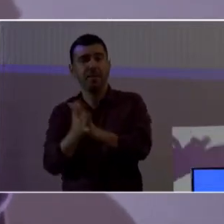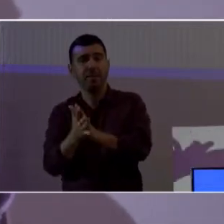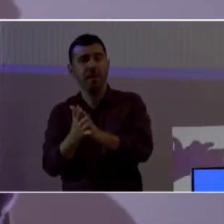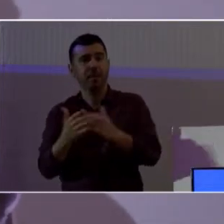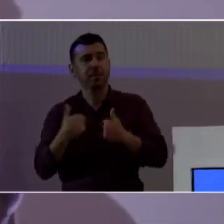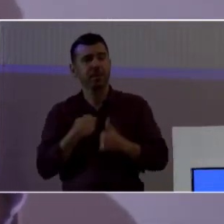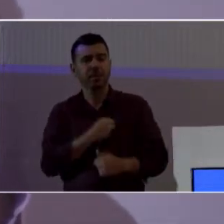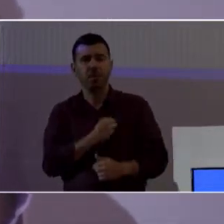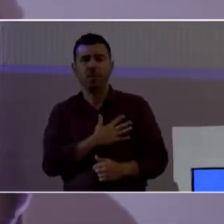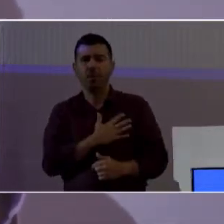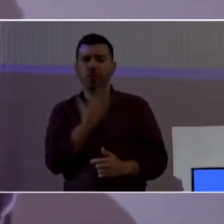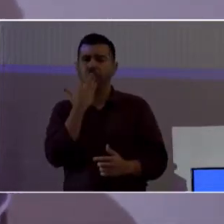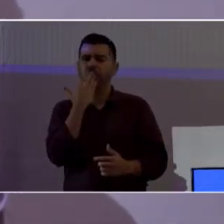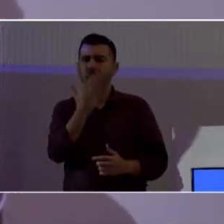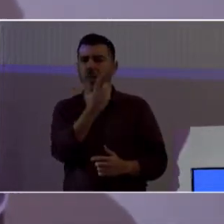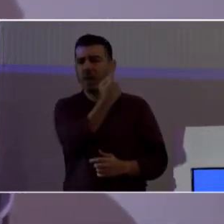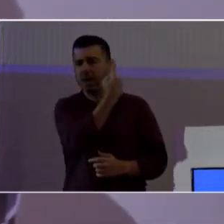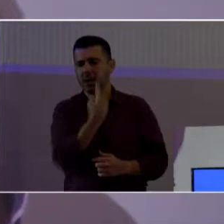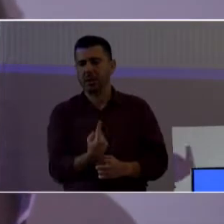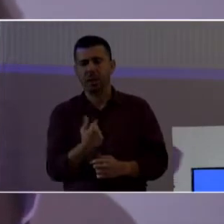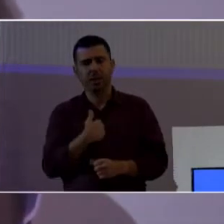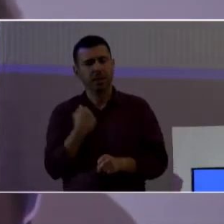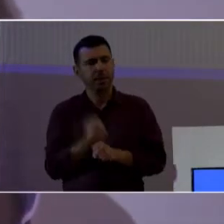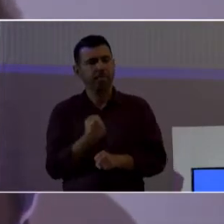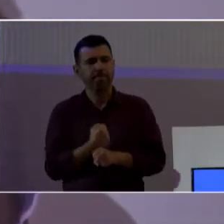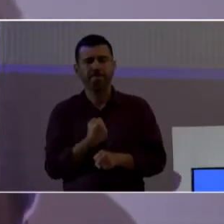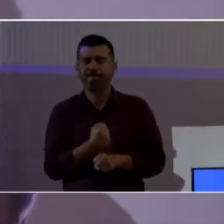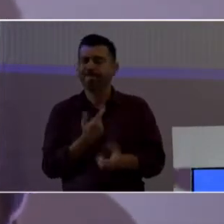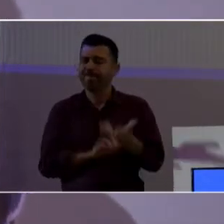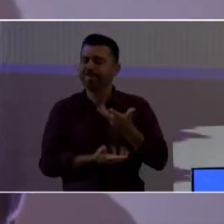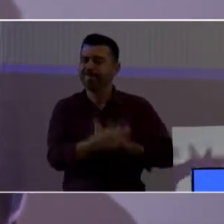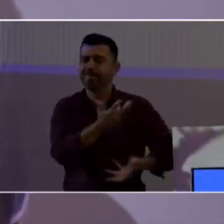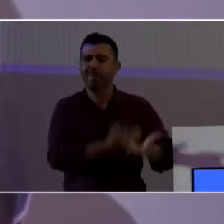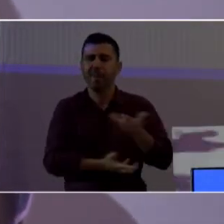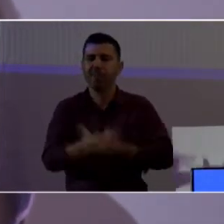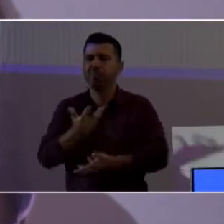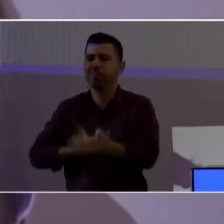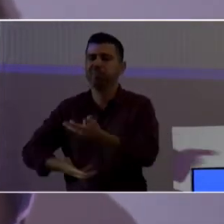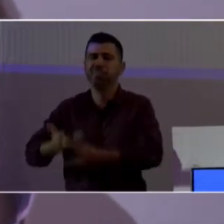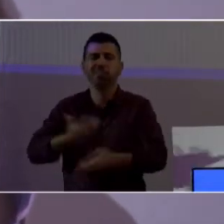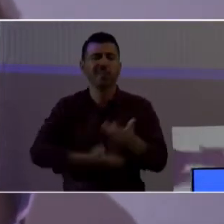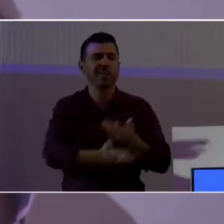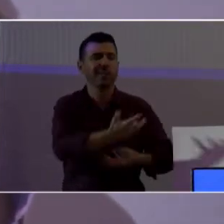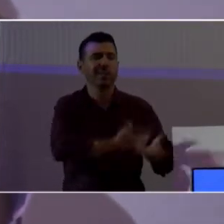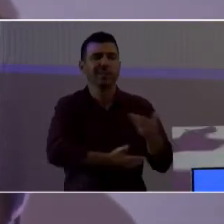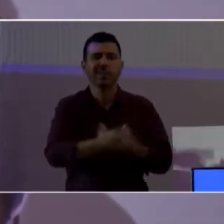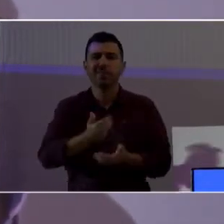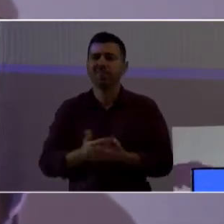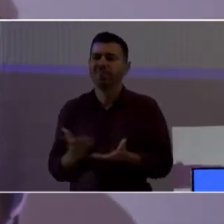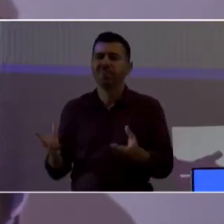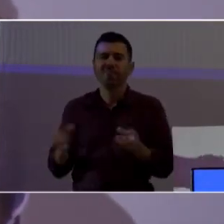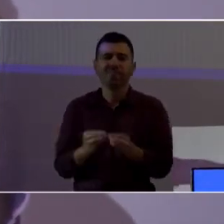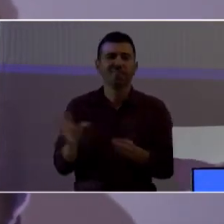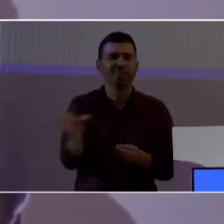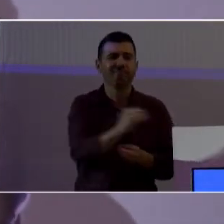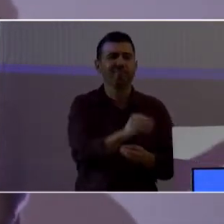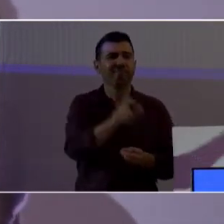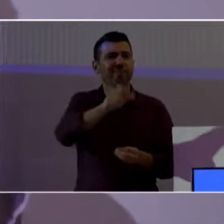oportunidad de compartir con todas esas personas. Y